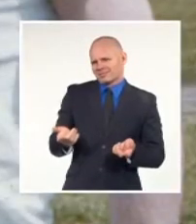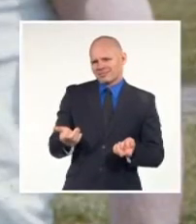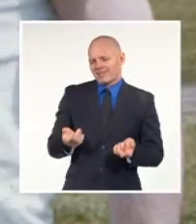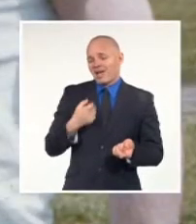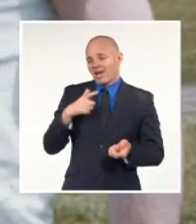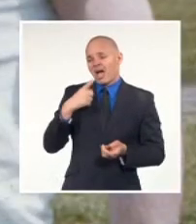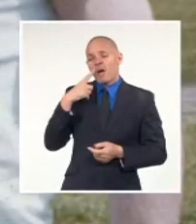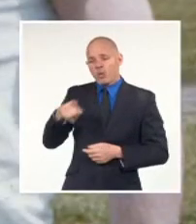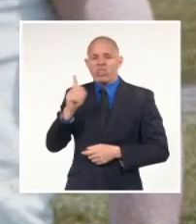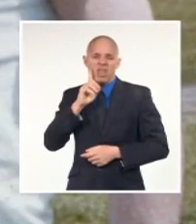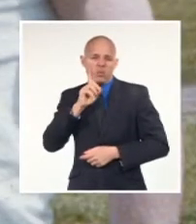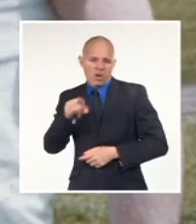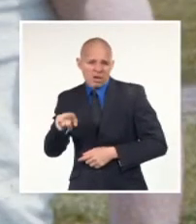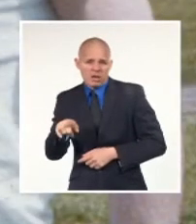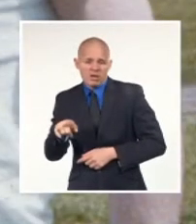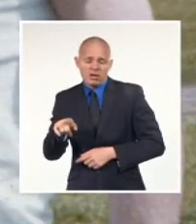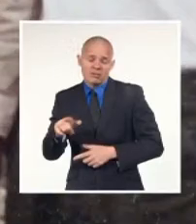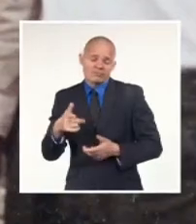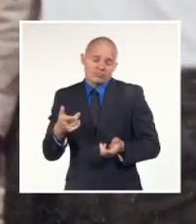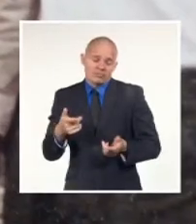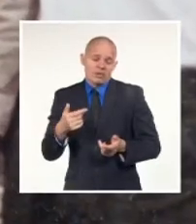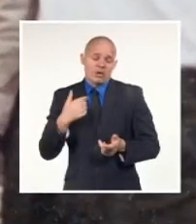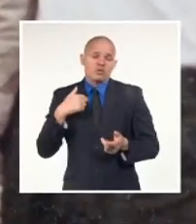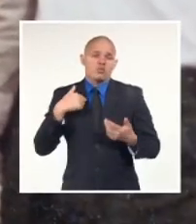ustedes se formaron, yo estaría aquí por lo que ustedes están.